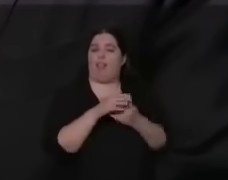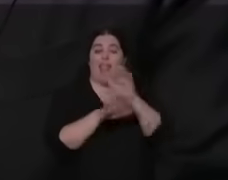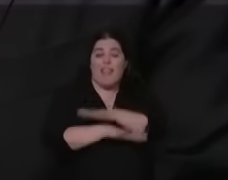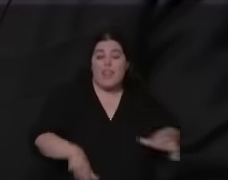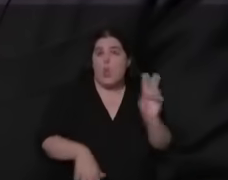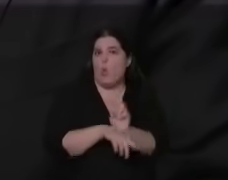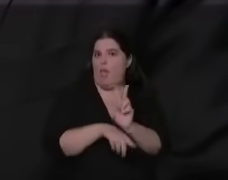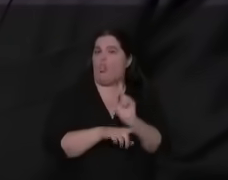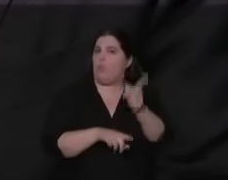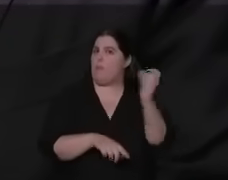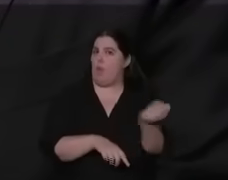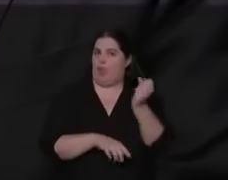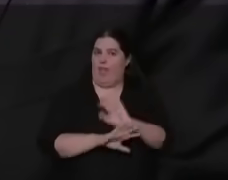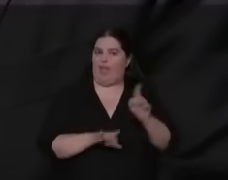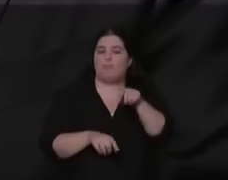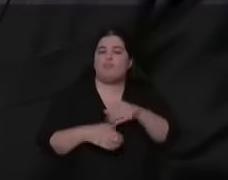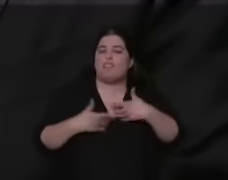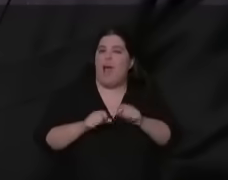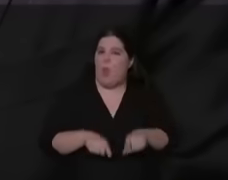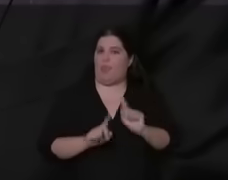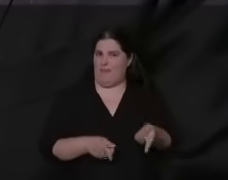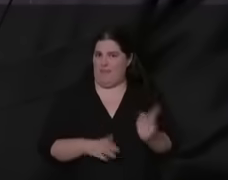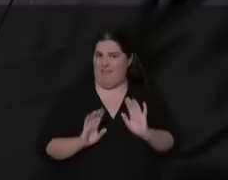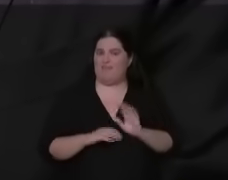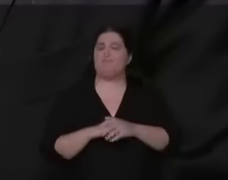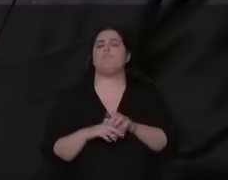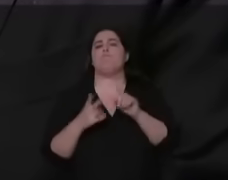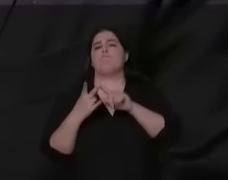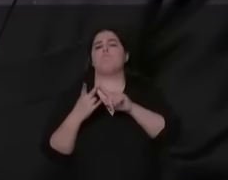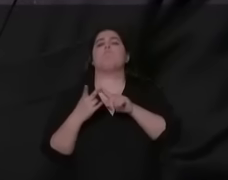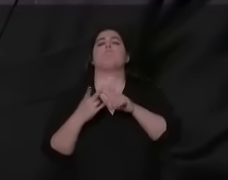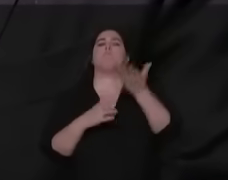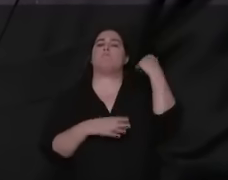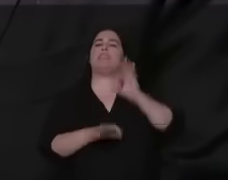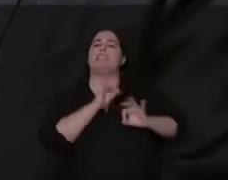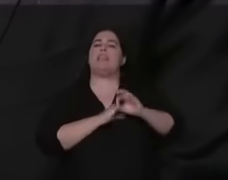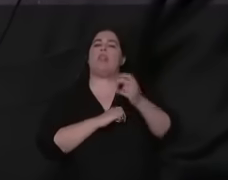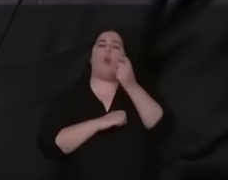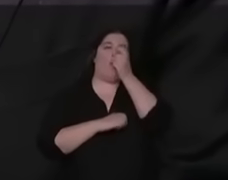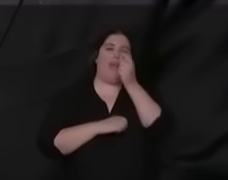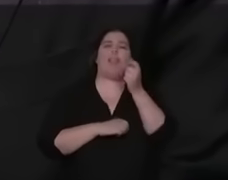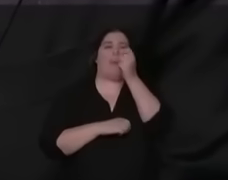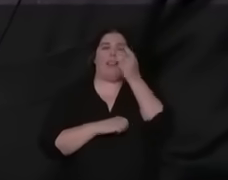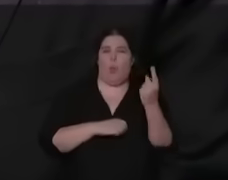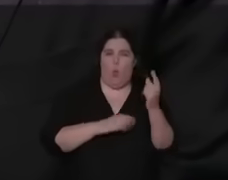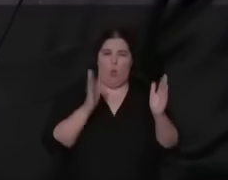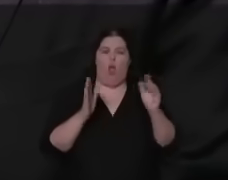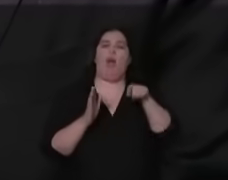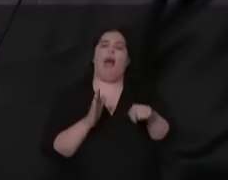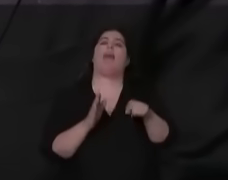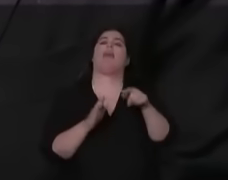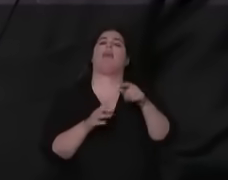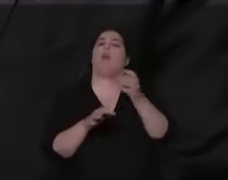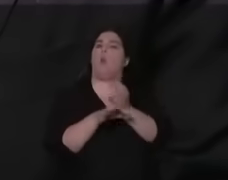niños para que se puedan y y su salud y por otra parte durante el siglo XX y lo que va del siglo XXI ha sido muy importante el rol de la